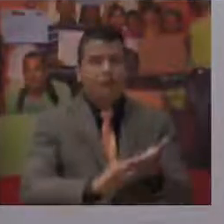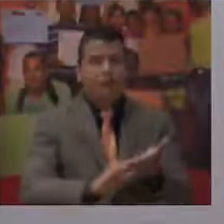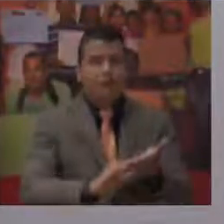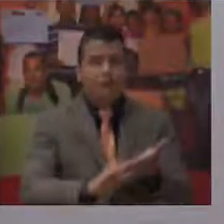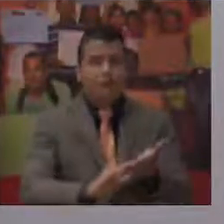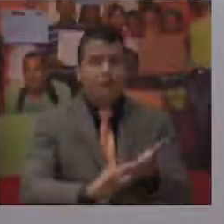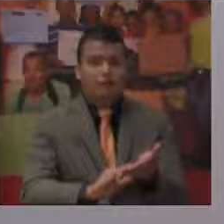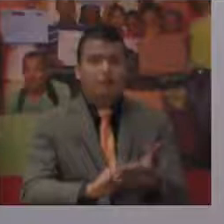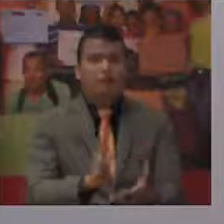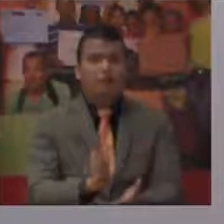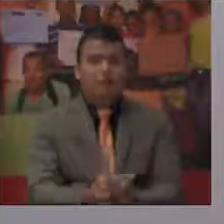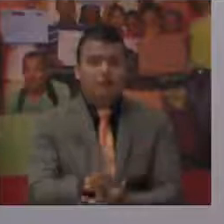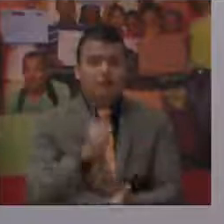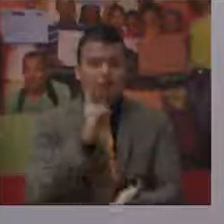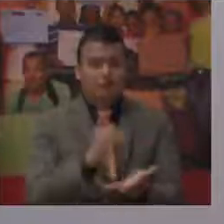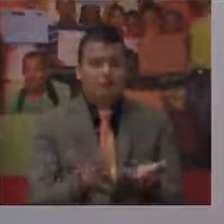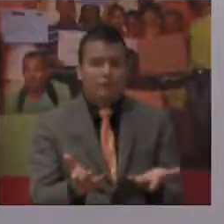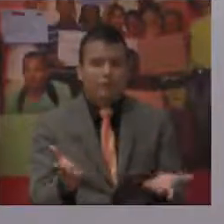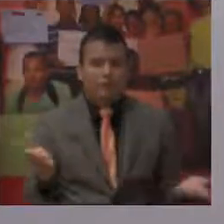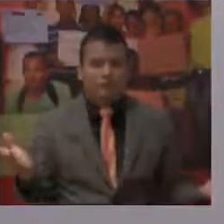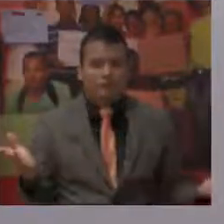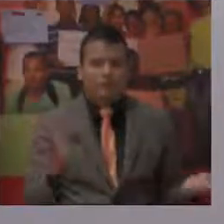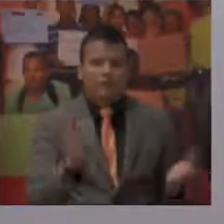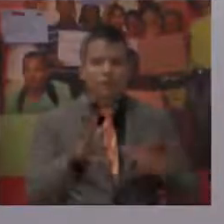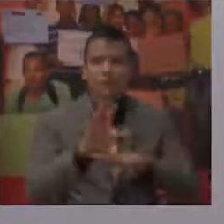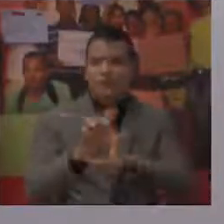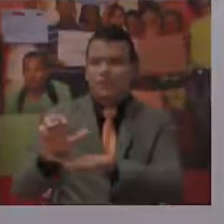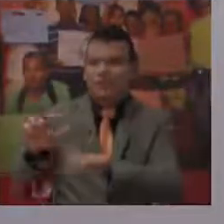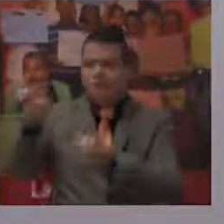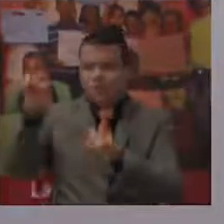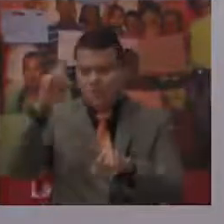crisis institucional y esta crisis de vida republicana.